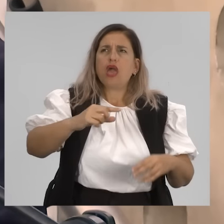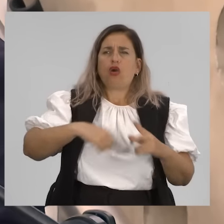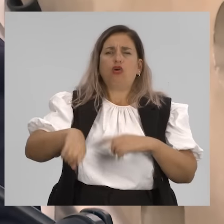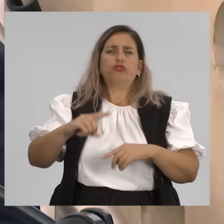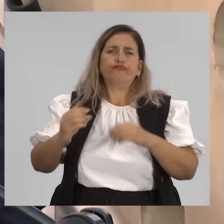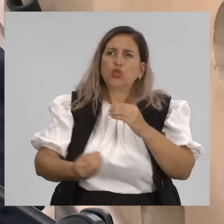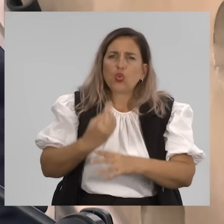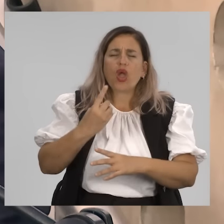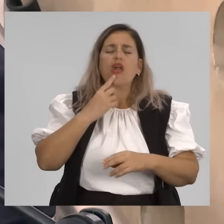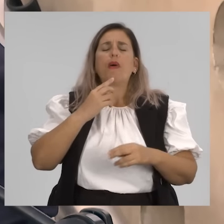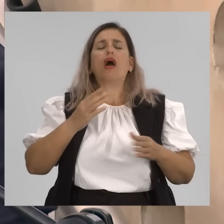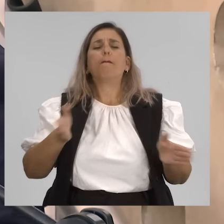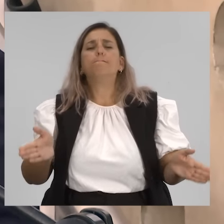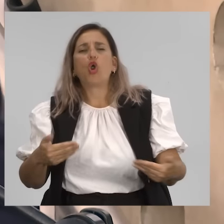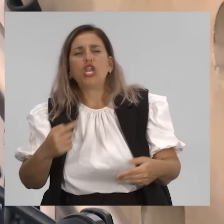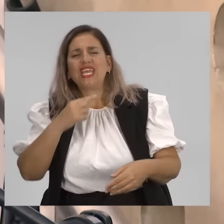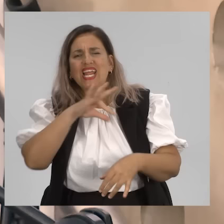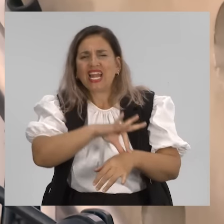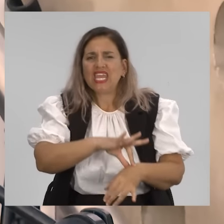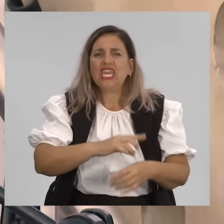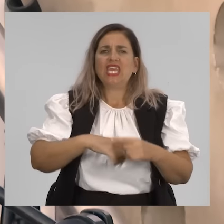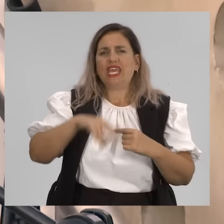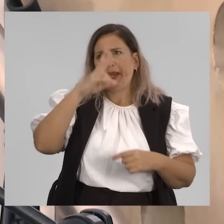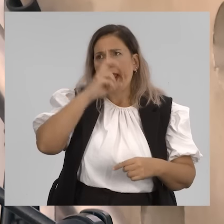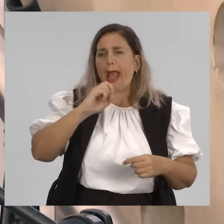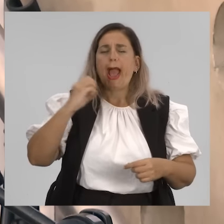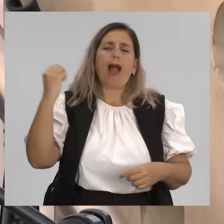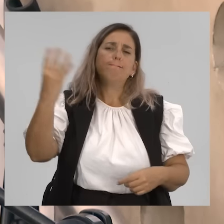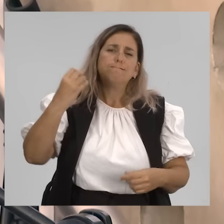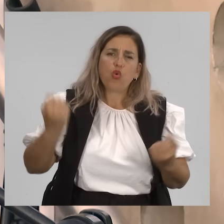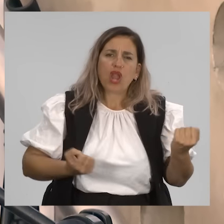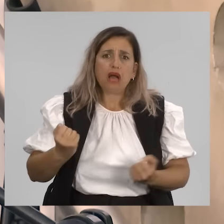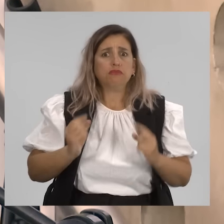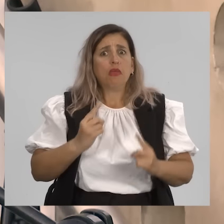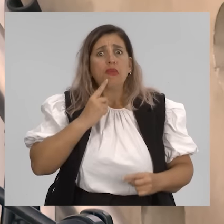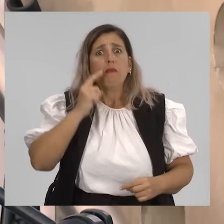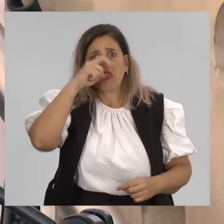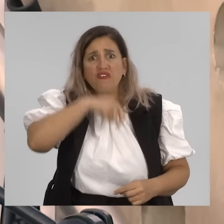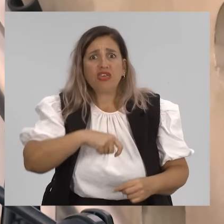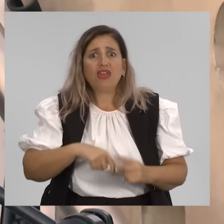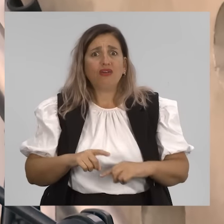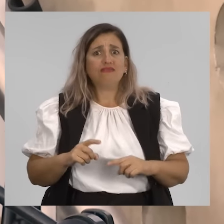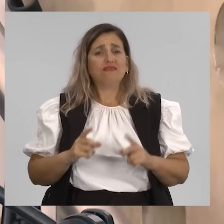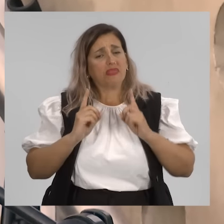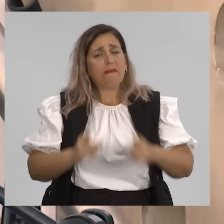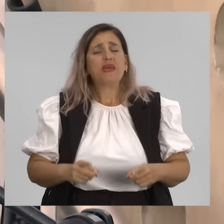inaugurando policlínicas, llevando ambulancias, y hemos estado en Montevideo.